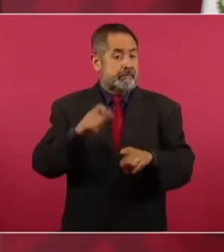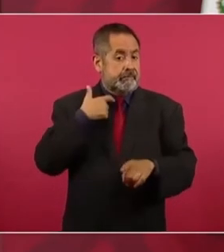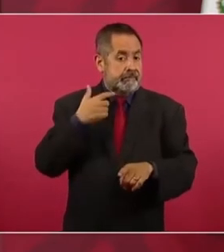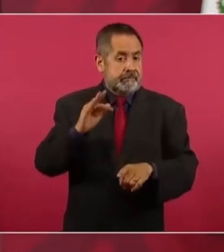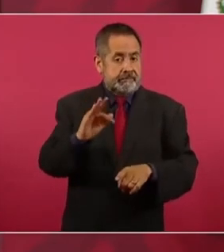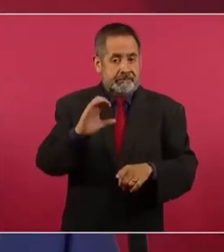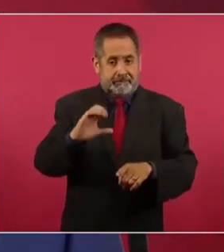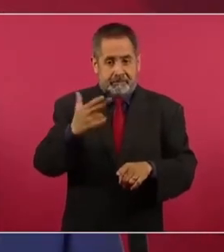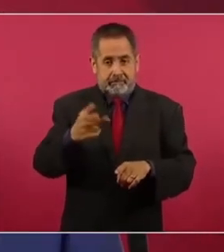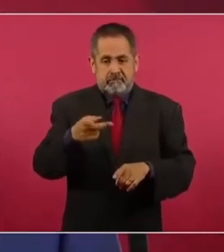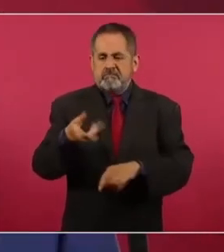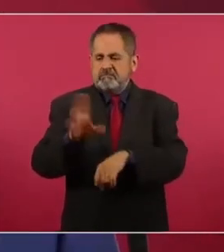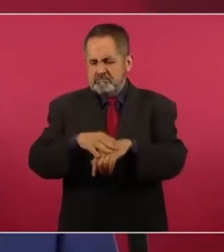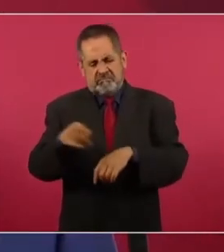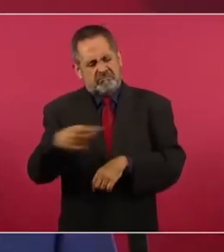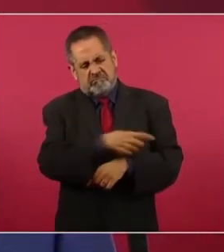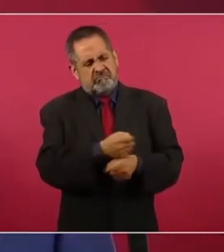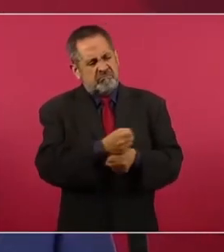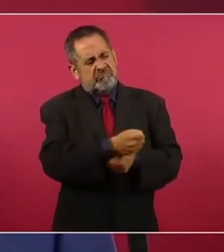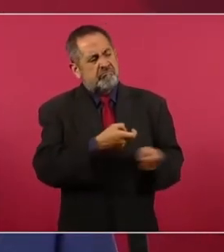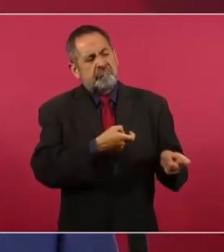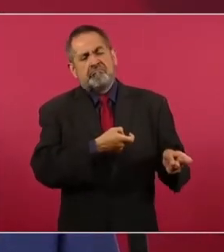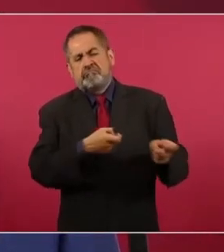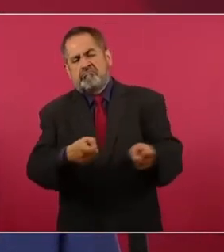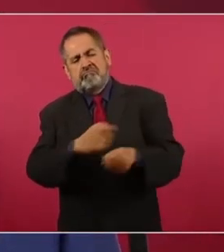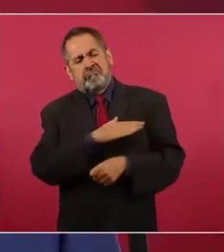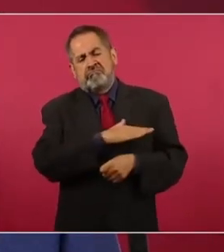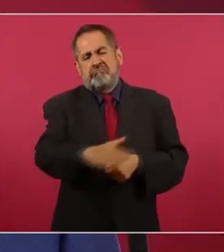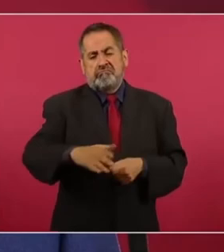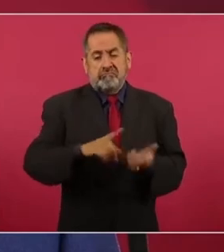de que hubieran masacres.